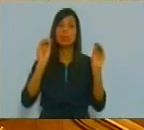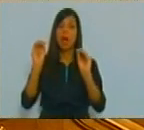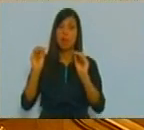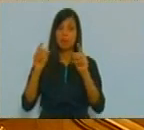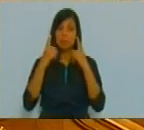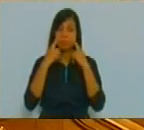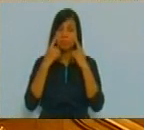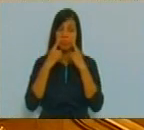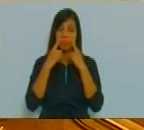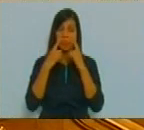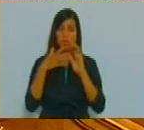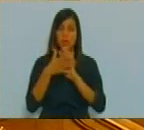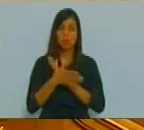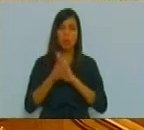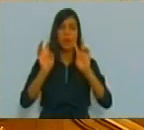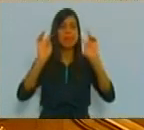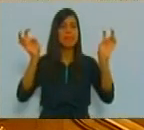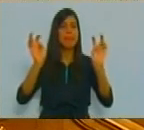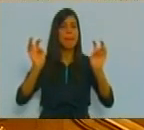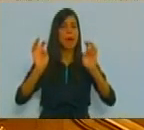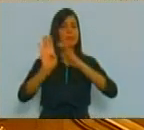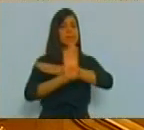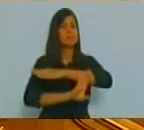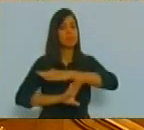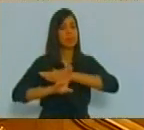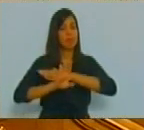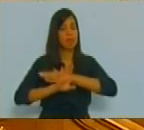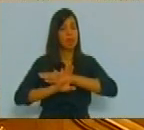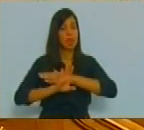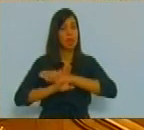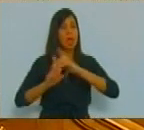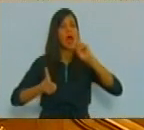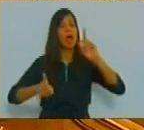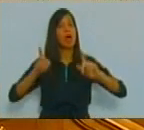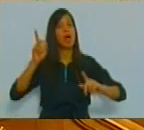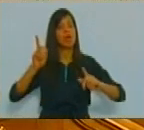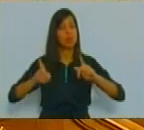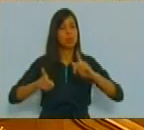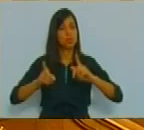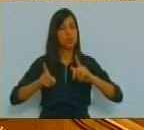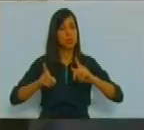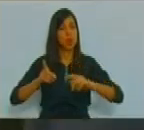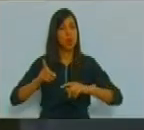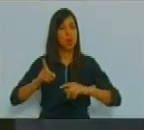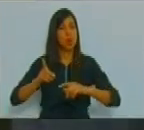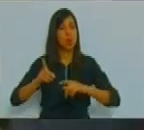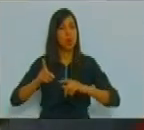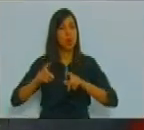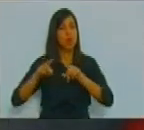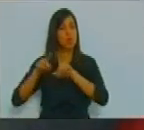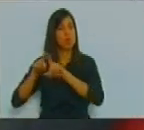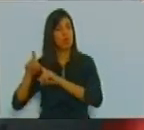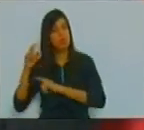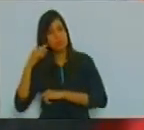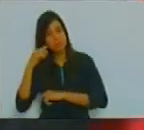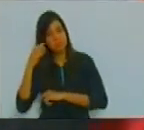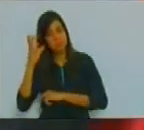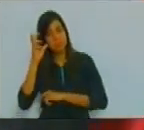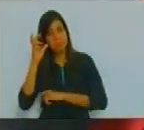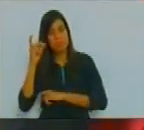materia de seguridad muchas veces se puede tener la tendencia a reproducir la ideología del hegemón